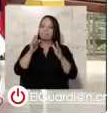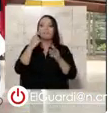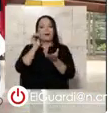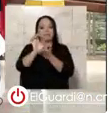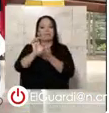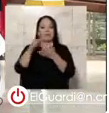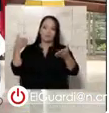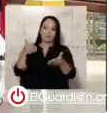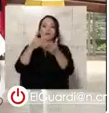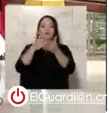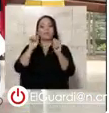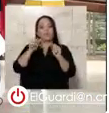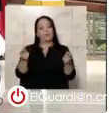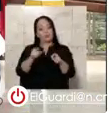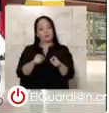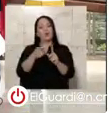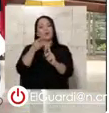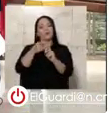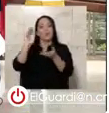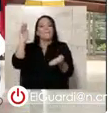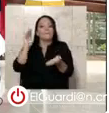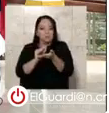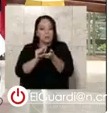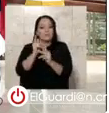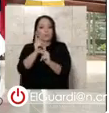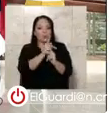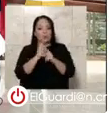esto pueda causar, minimizarlo y proteger